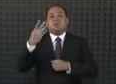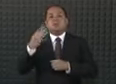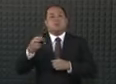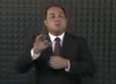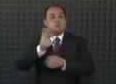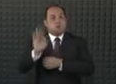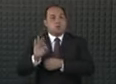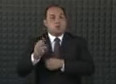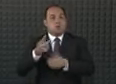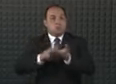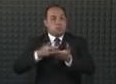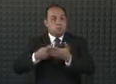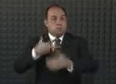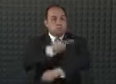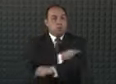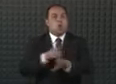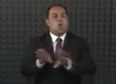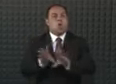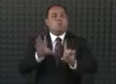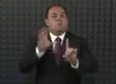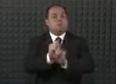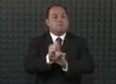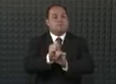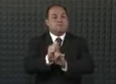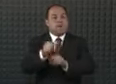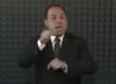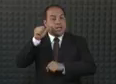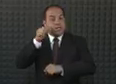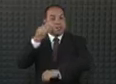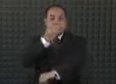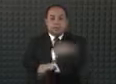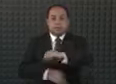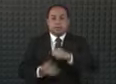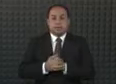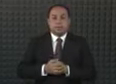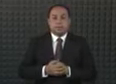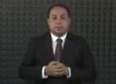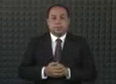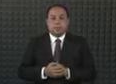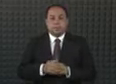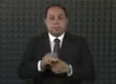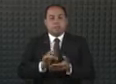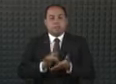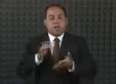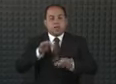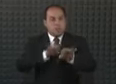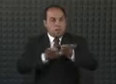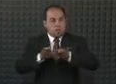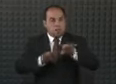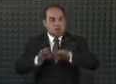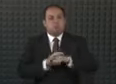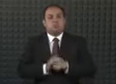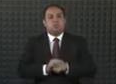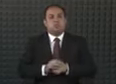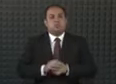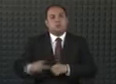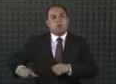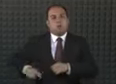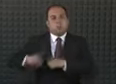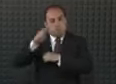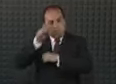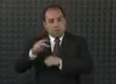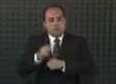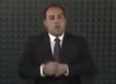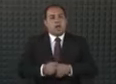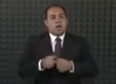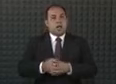¿Cómo vamos a lograr eso? Siguiente. Ayer por la tarde, gracias al durísimo trabajo del Gobierno de México, se nos confirmó la